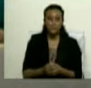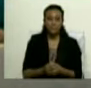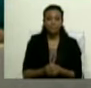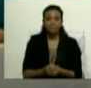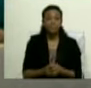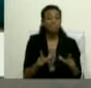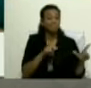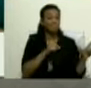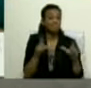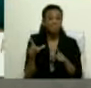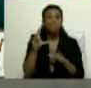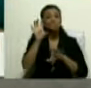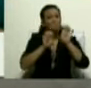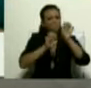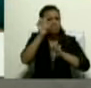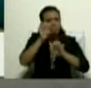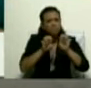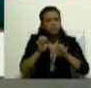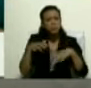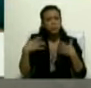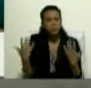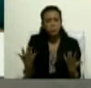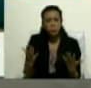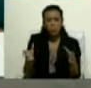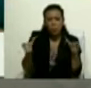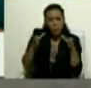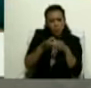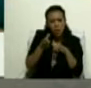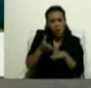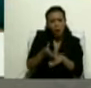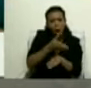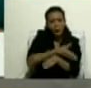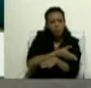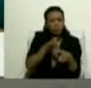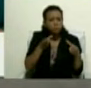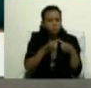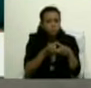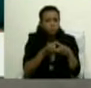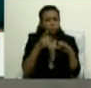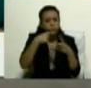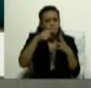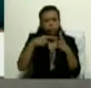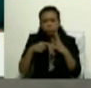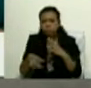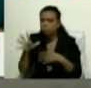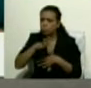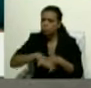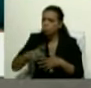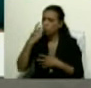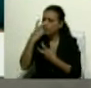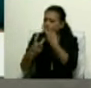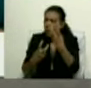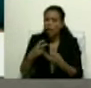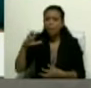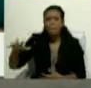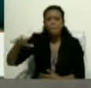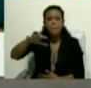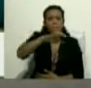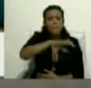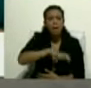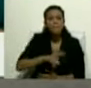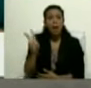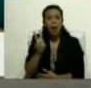hemos estado evaluando, luego de haber arribado de las distintas ciudades del país, un